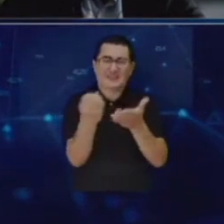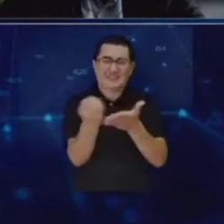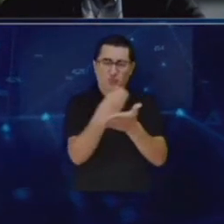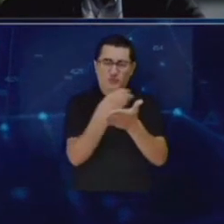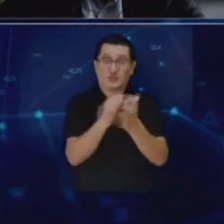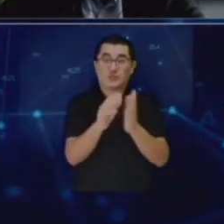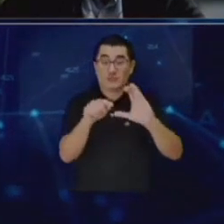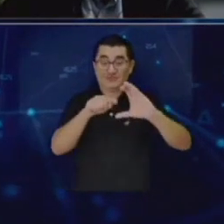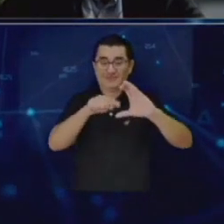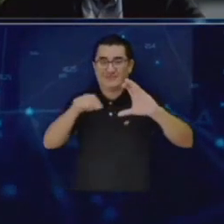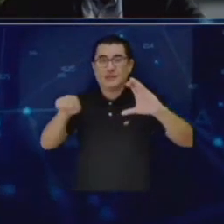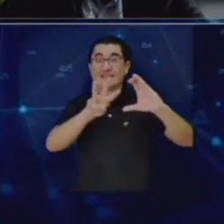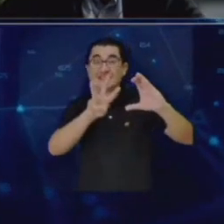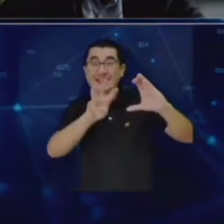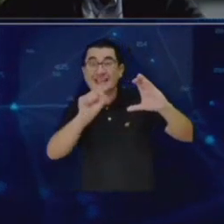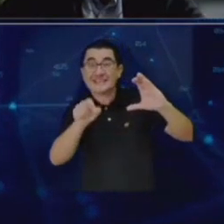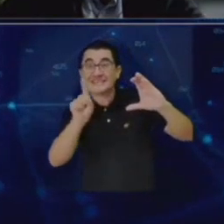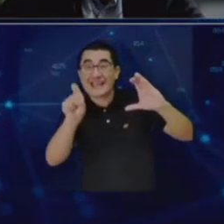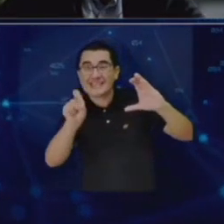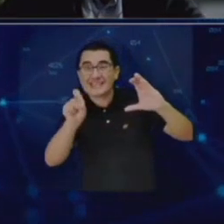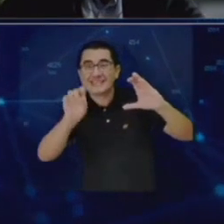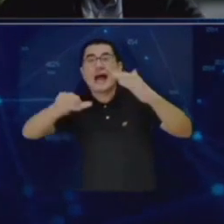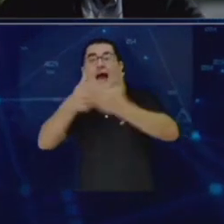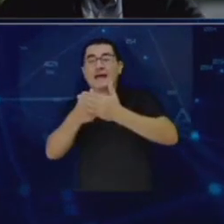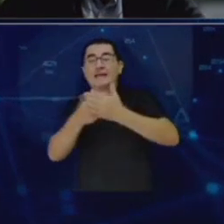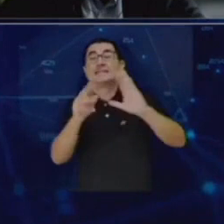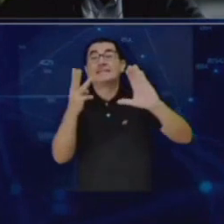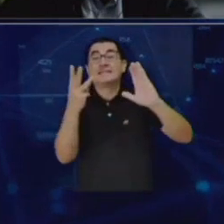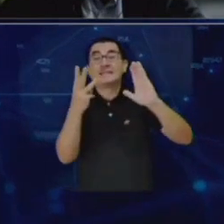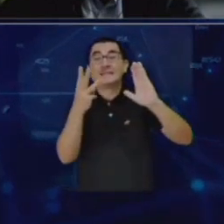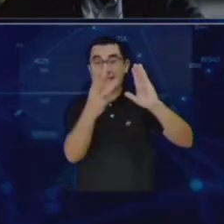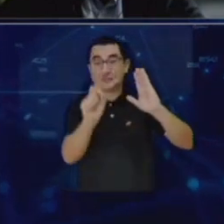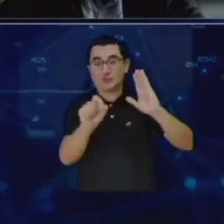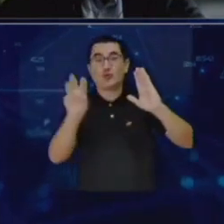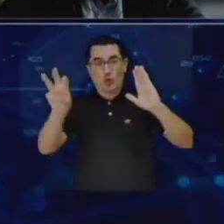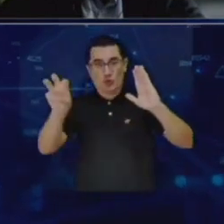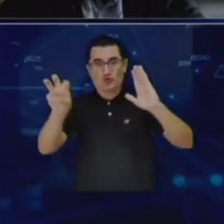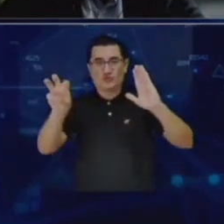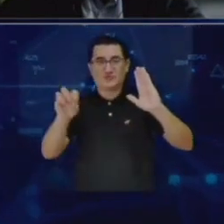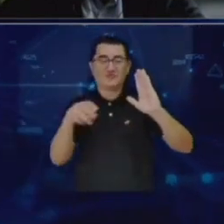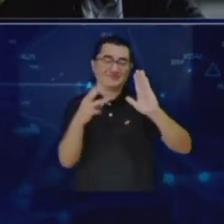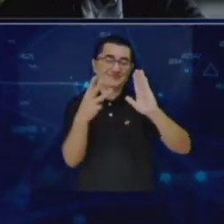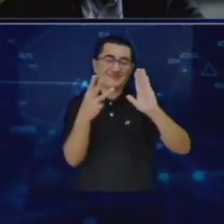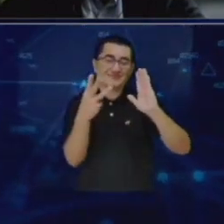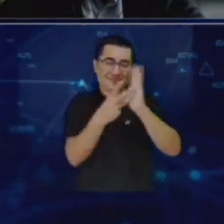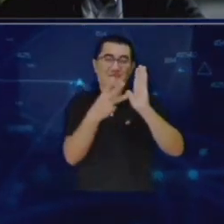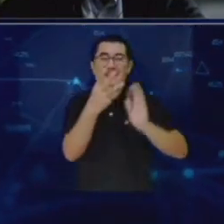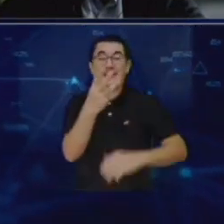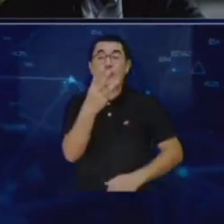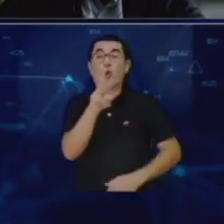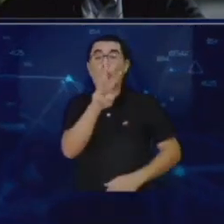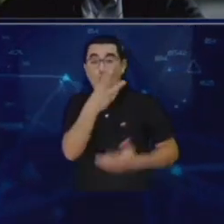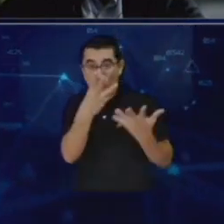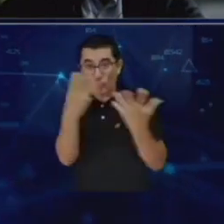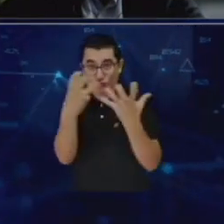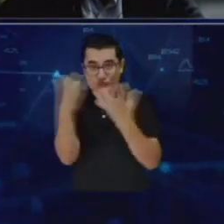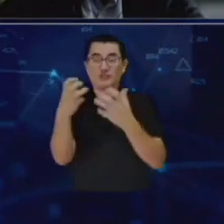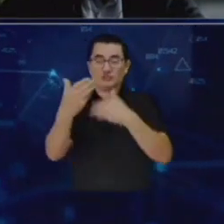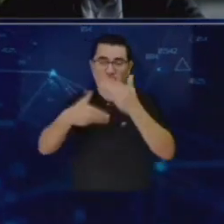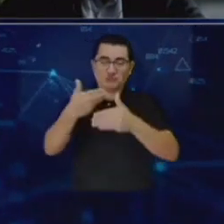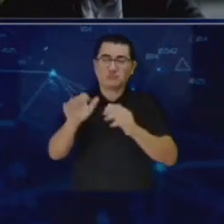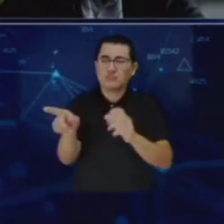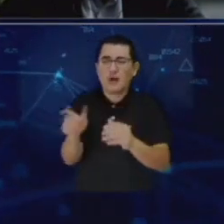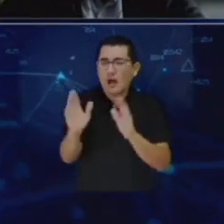de 3.6 a 3.800, en la cual pues también se viene realizando los estudios pertinentes para su